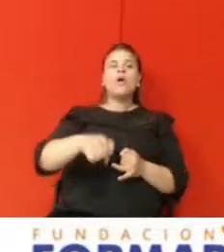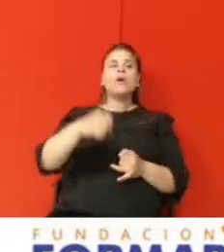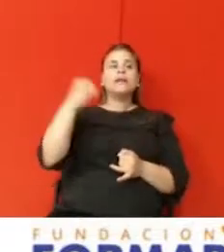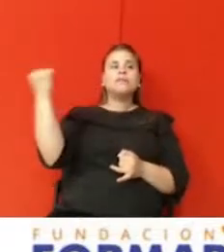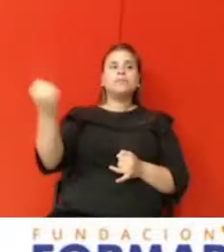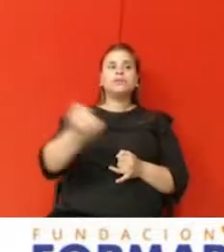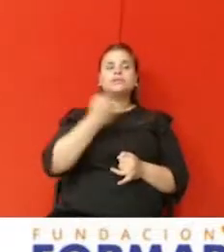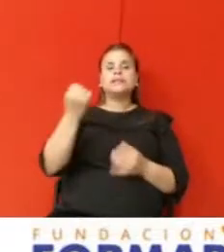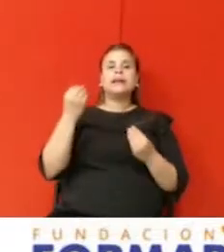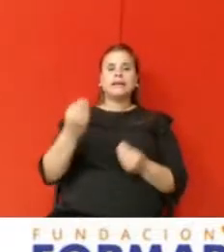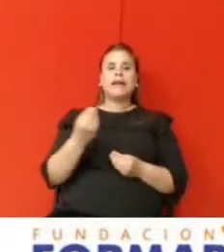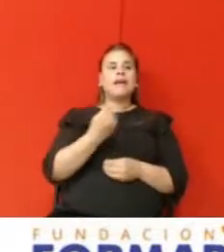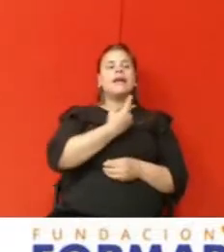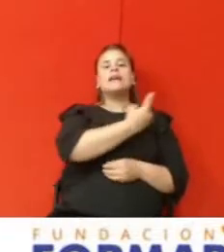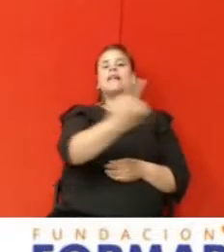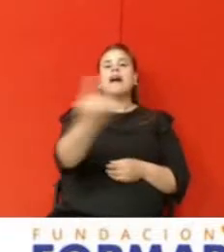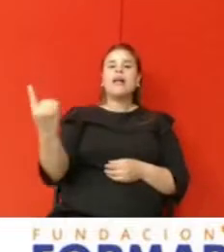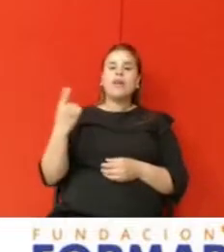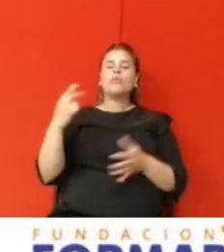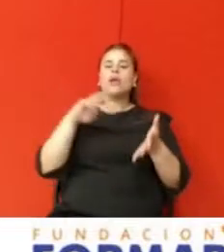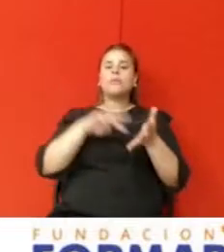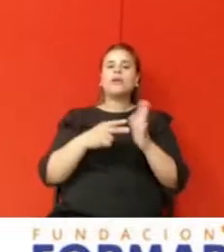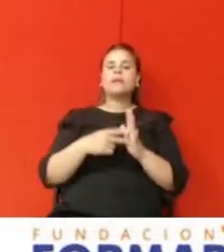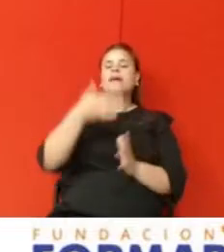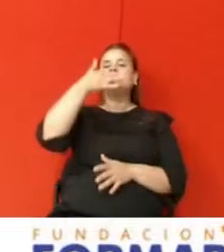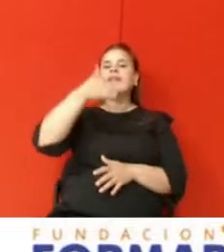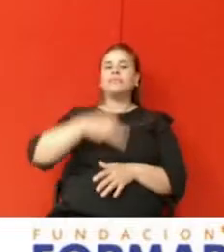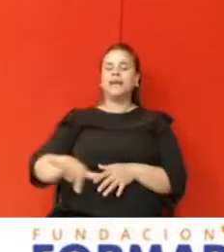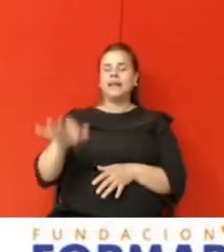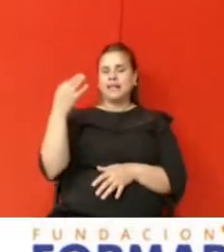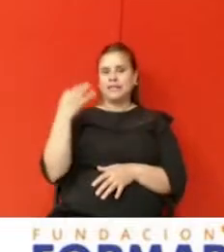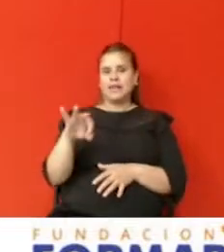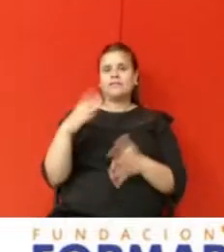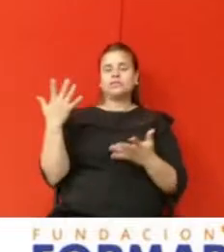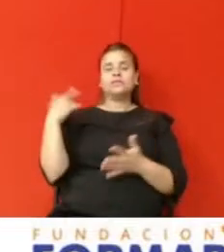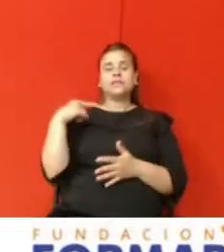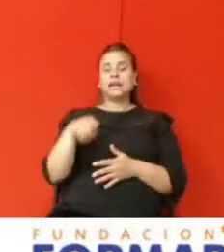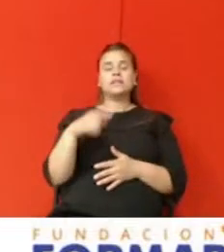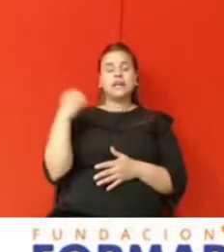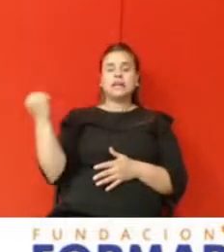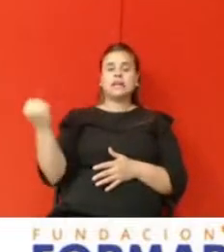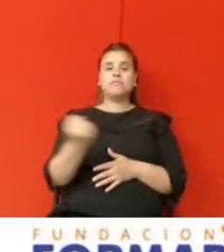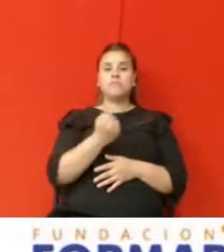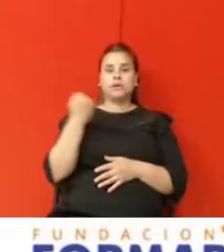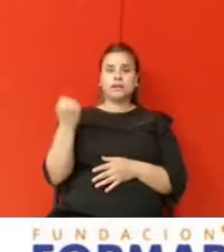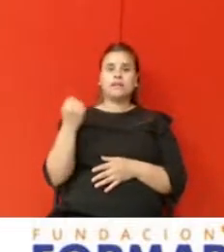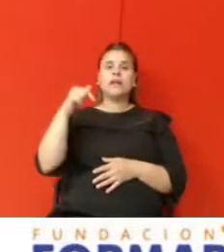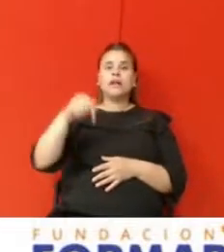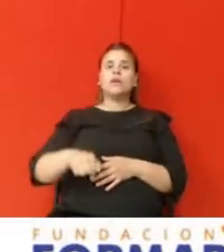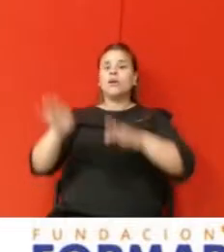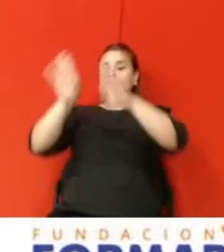y comprensiva de los problemas que suceden en este caso en la residencia de larga